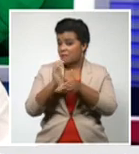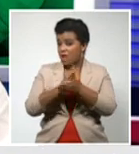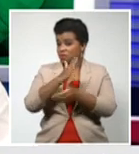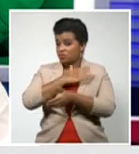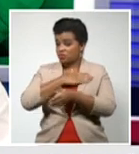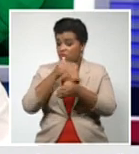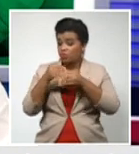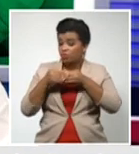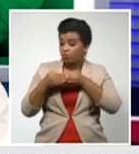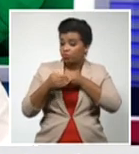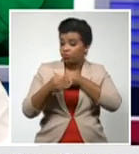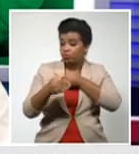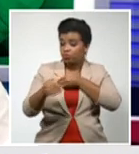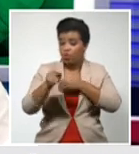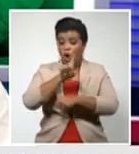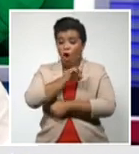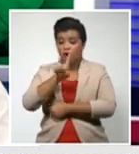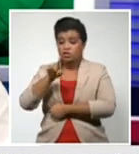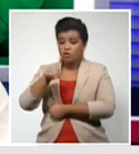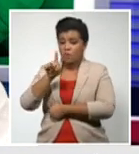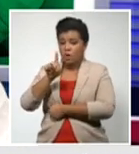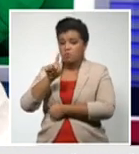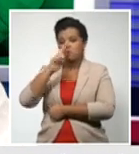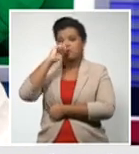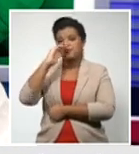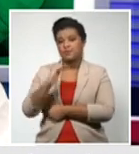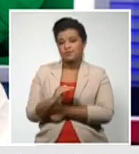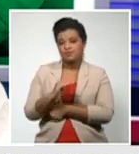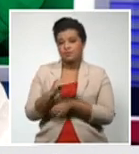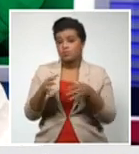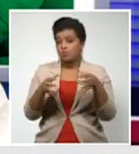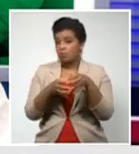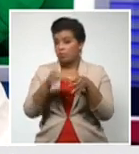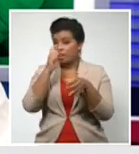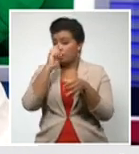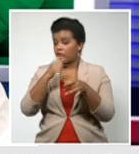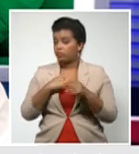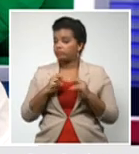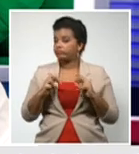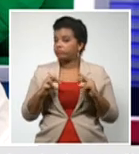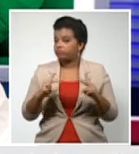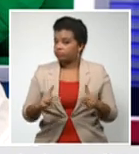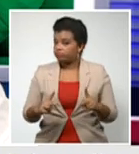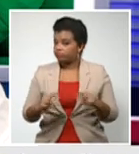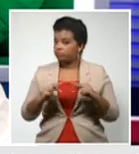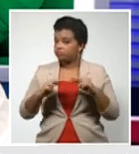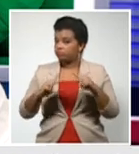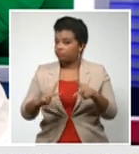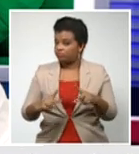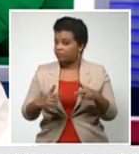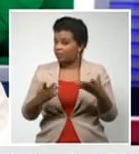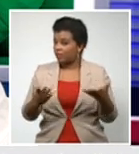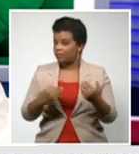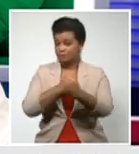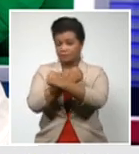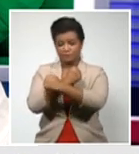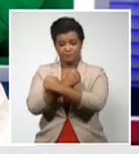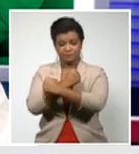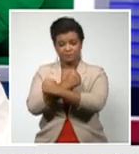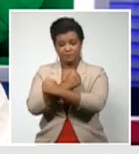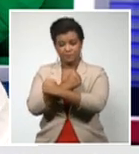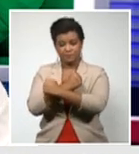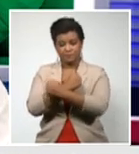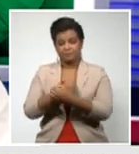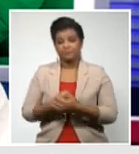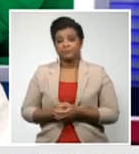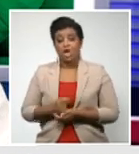pediátricos en este grupo de edad, que yo siempre reitero, que es de mucho riesgo. Activos hoy